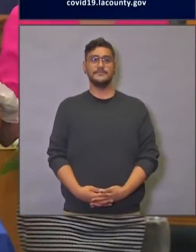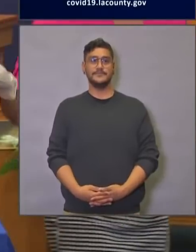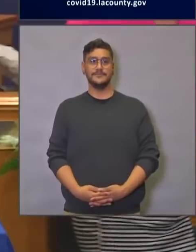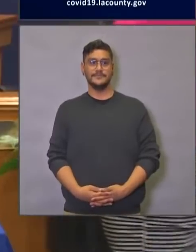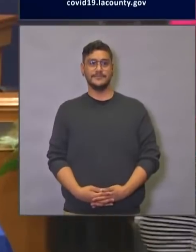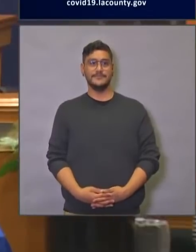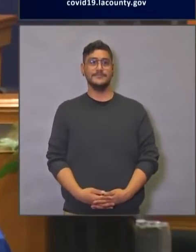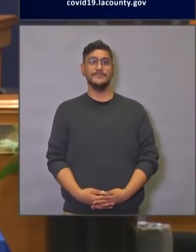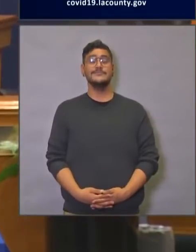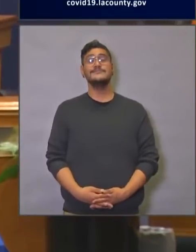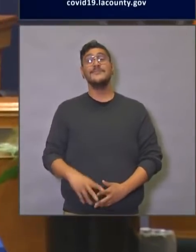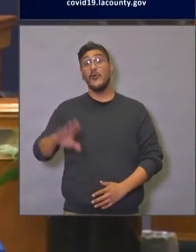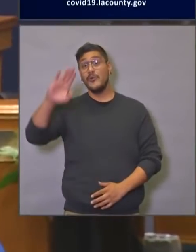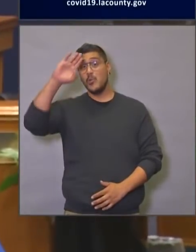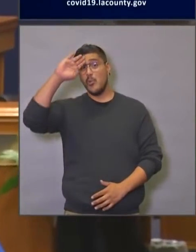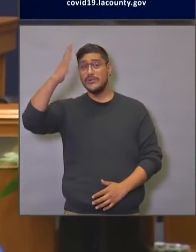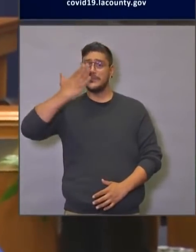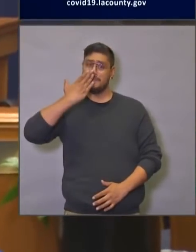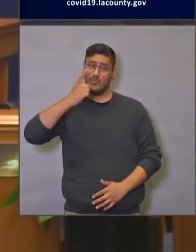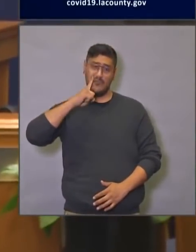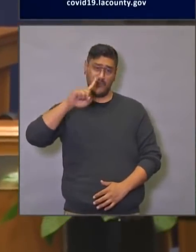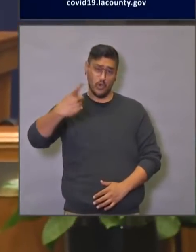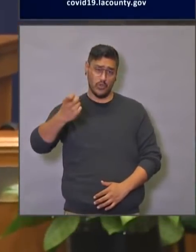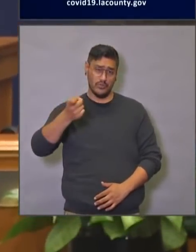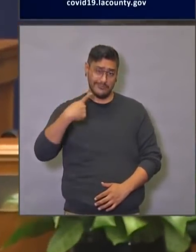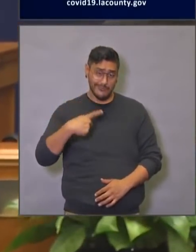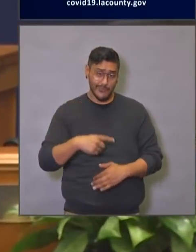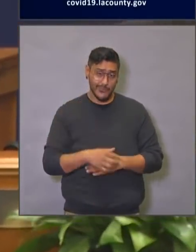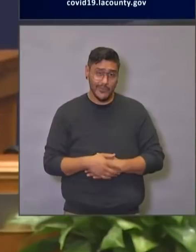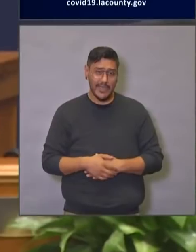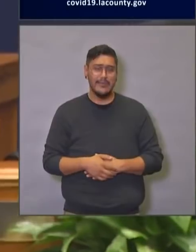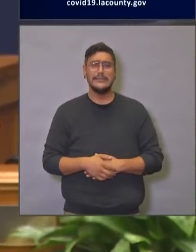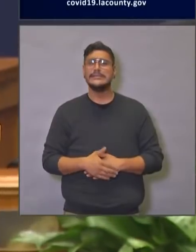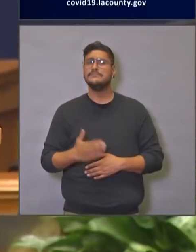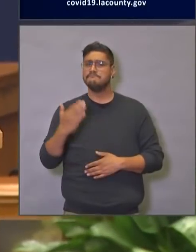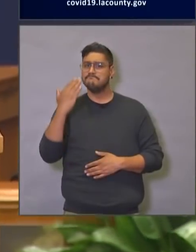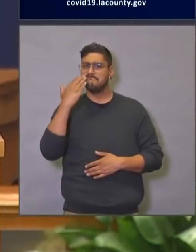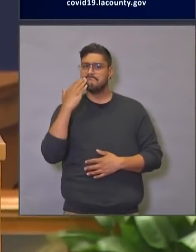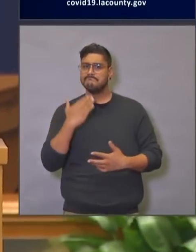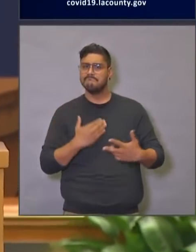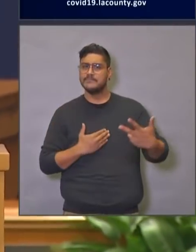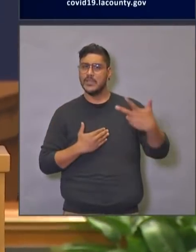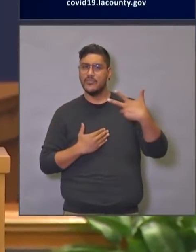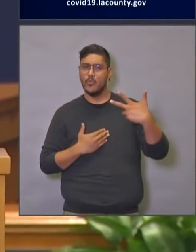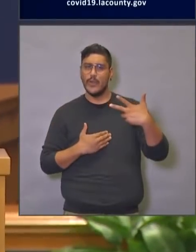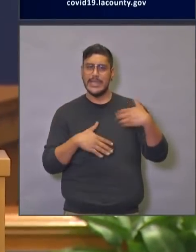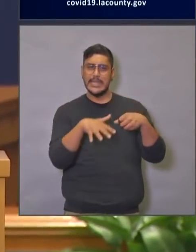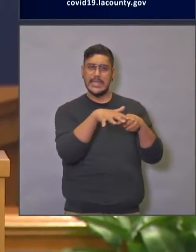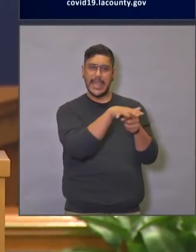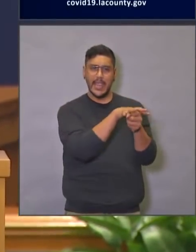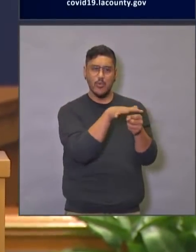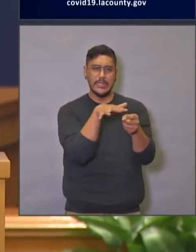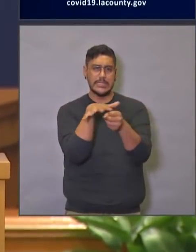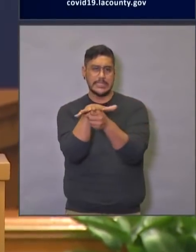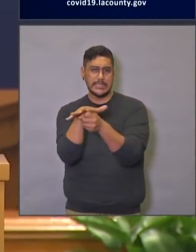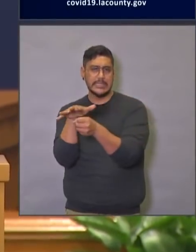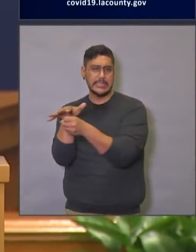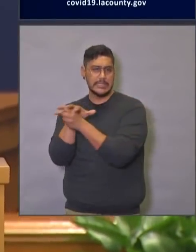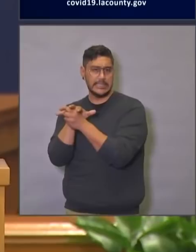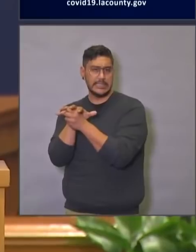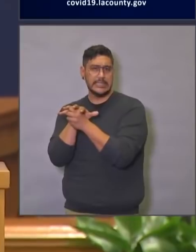Hola, gracias por su pregunta. Sabemos que hay 3 lugares que quedan en el